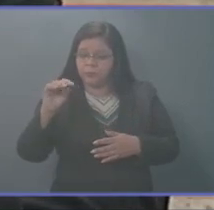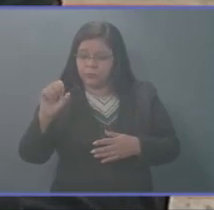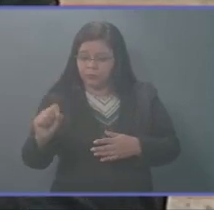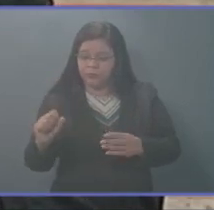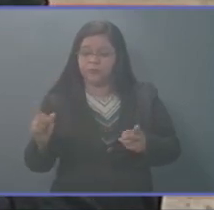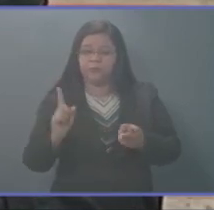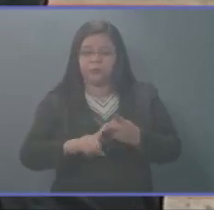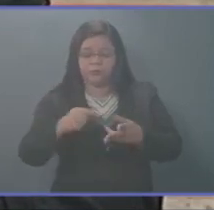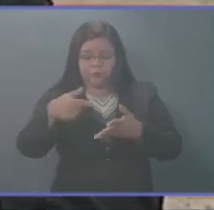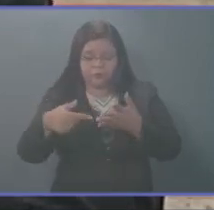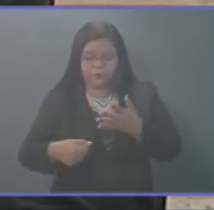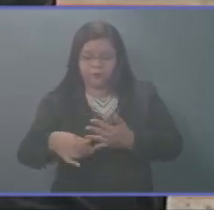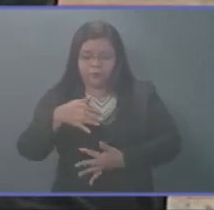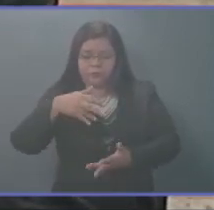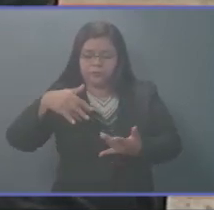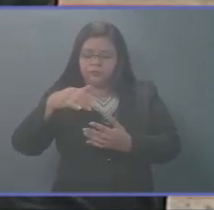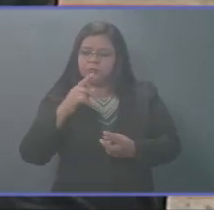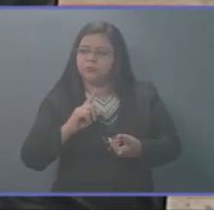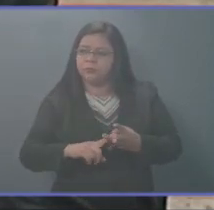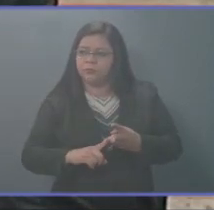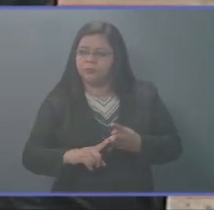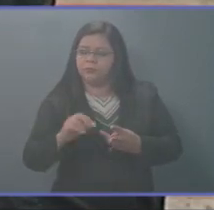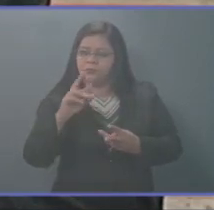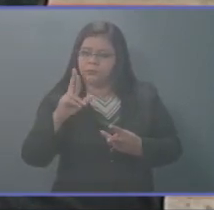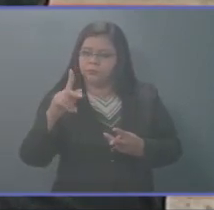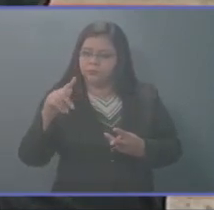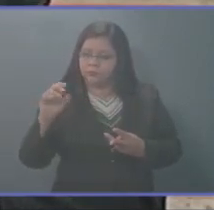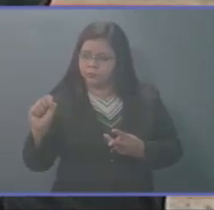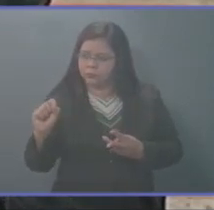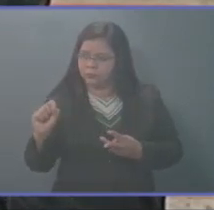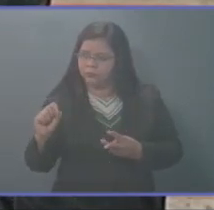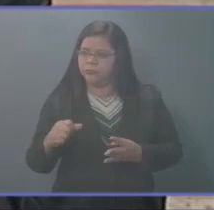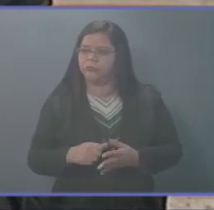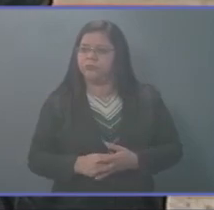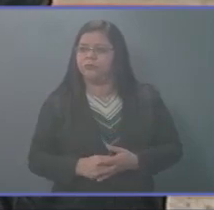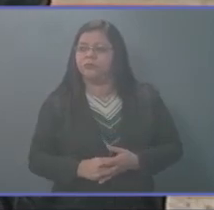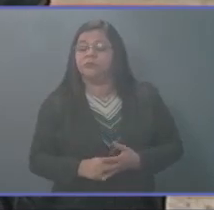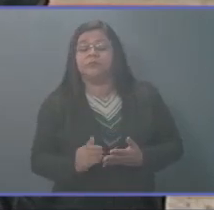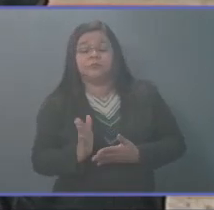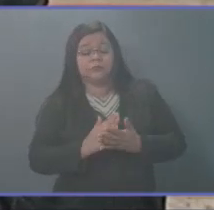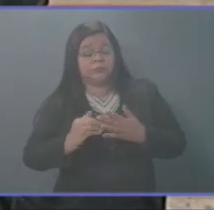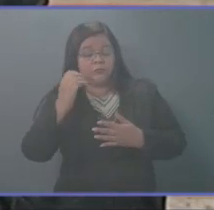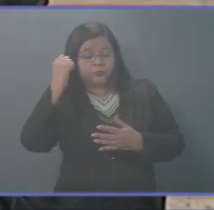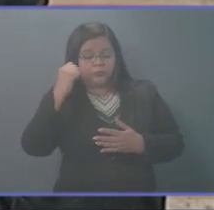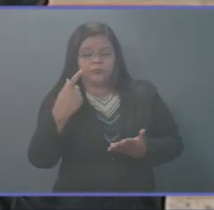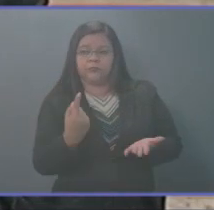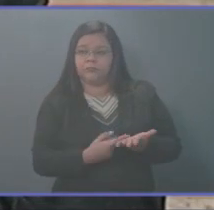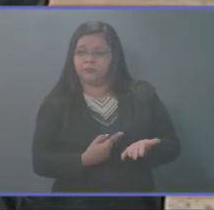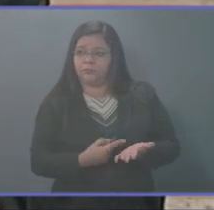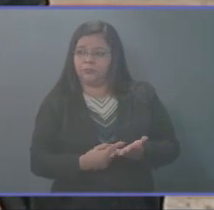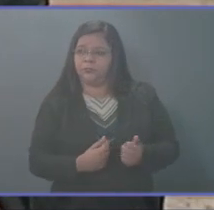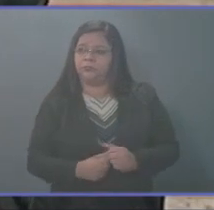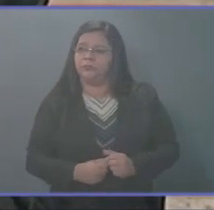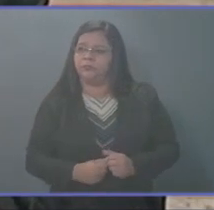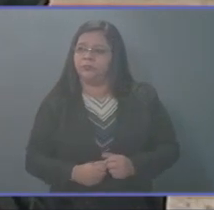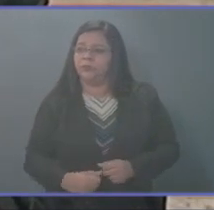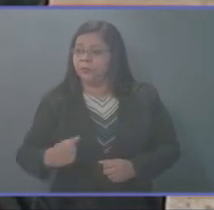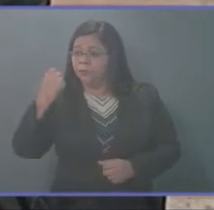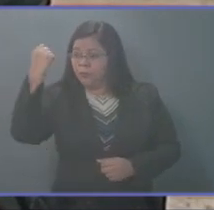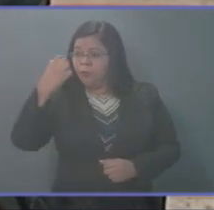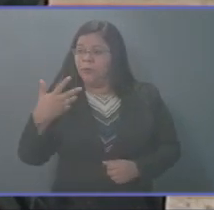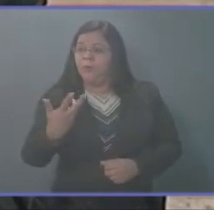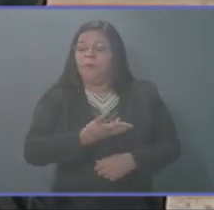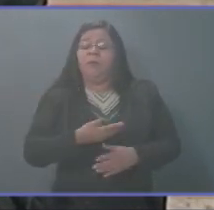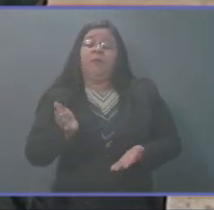manda la ley de medio ambiente, así lo manda el RTS. Entonces es bien importante eso. Es importante